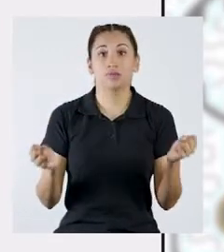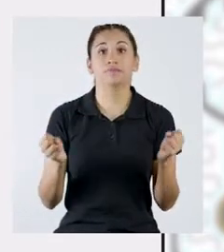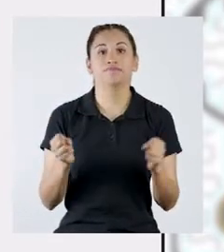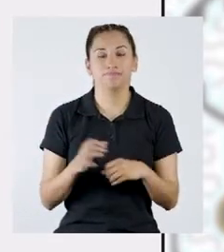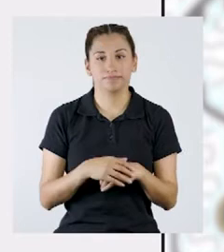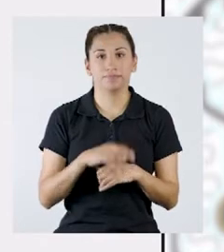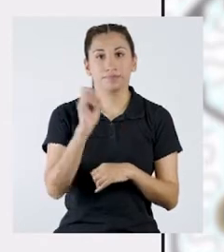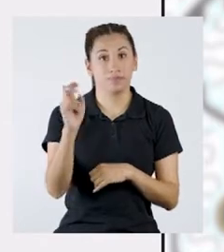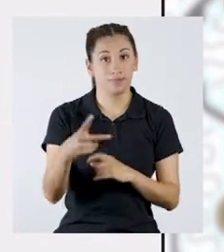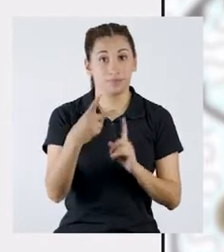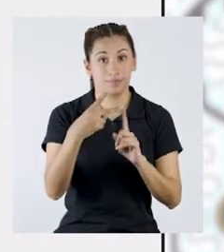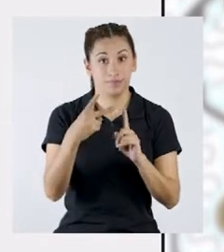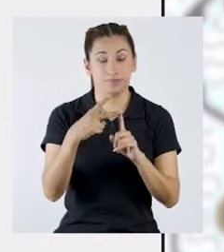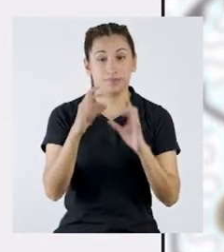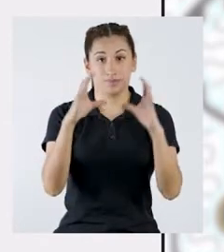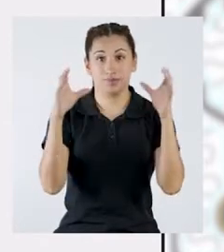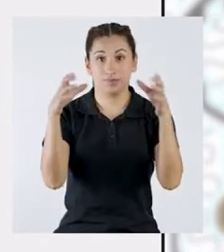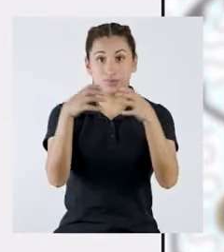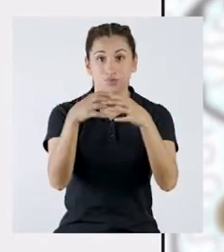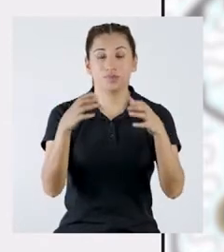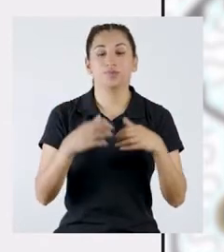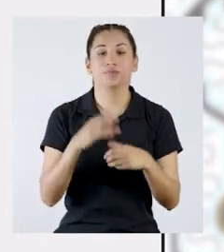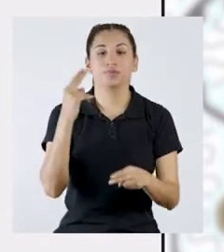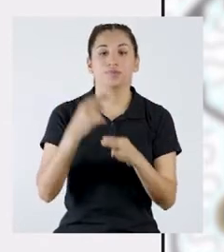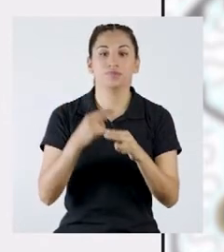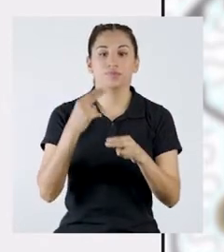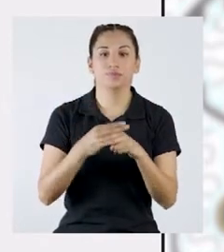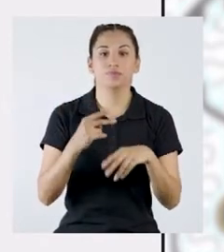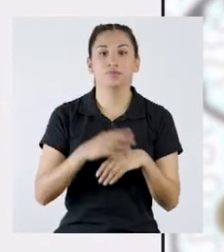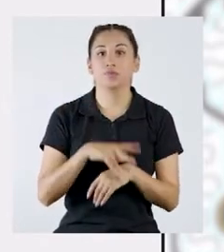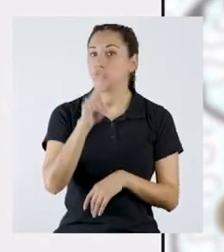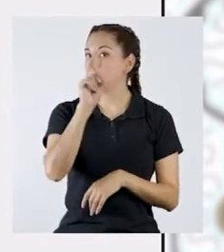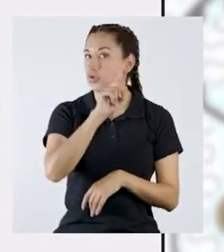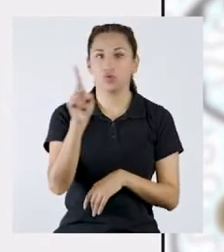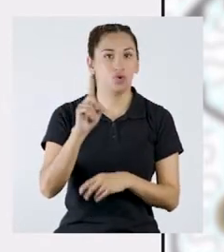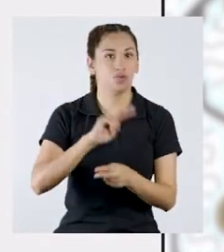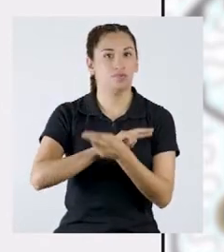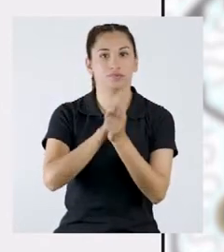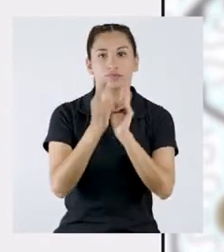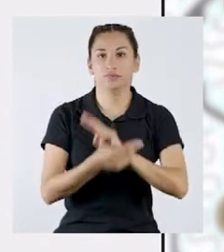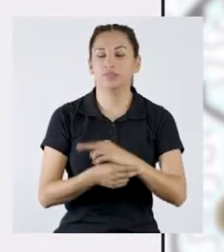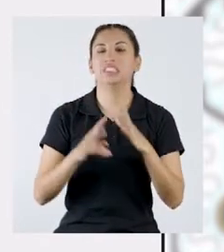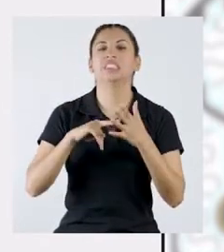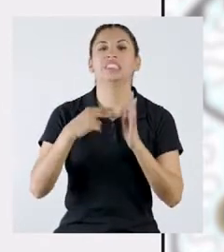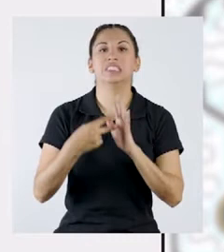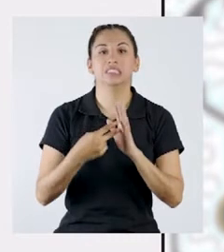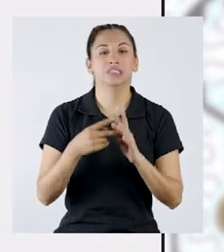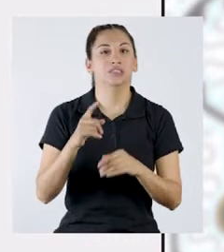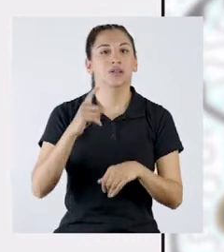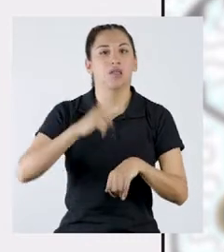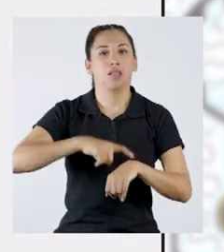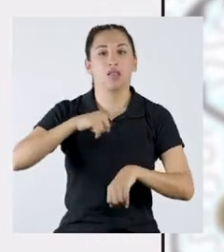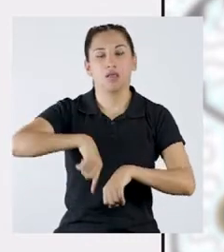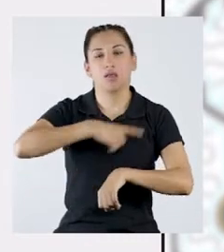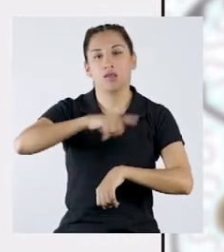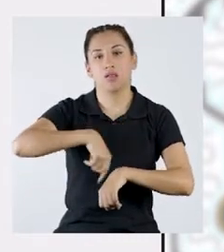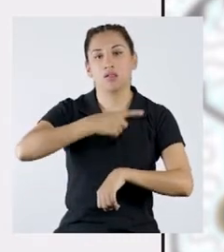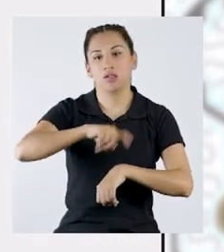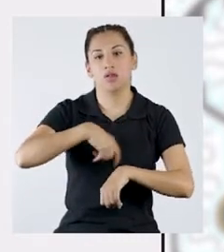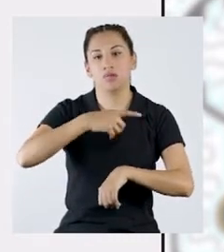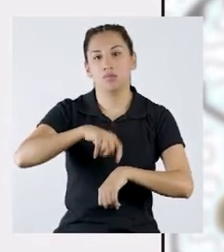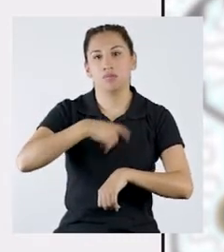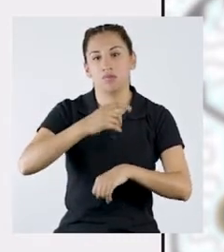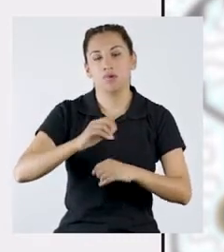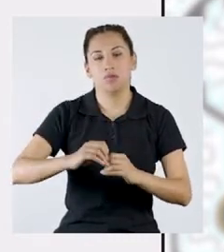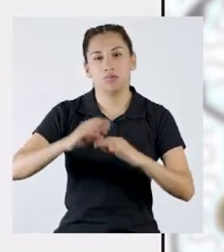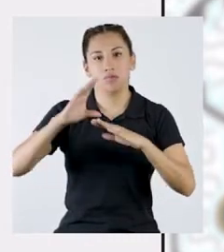extinguirse. En segundo lugar, tenemos los recursos que se conocen como no renovables, pues demoran muchísimo tiempo en volver a